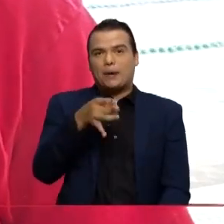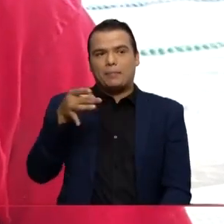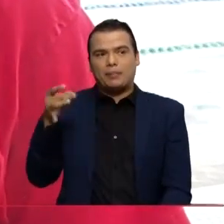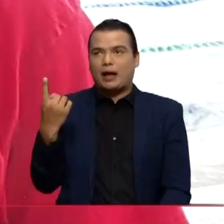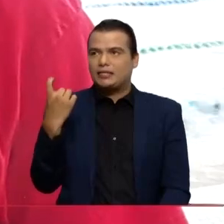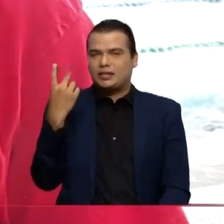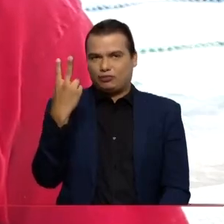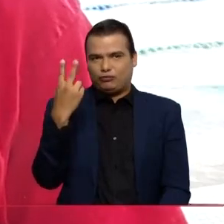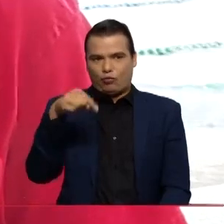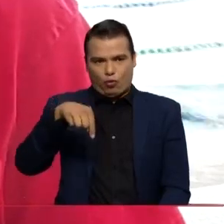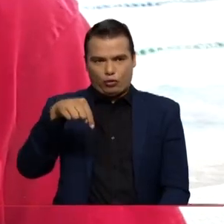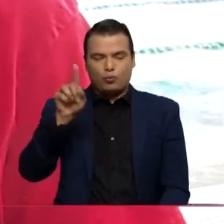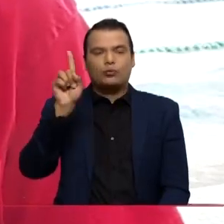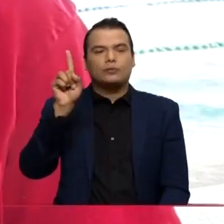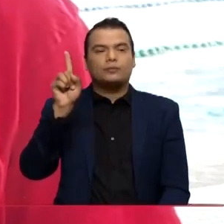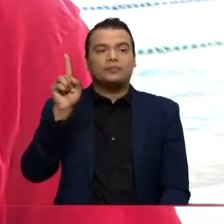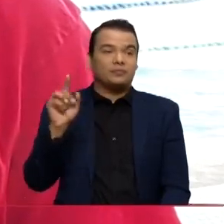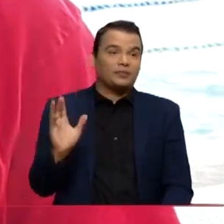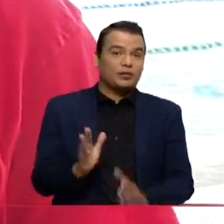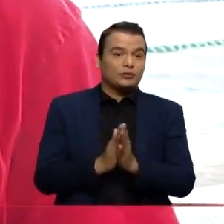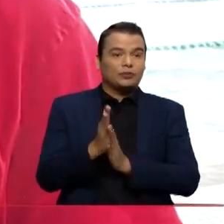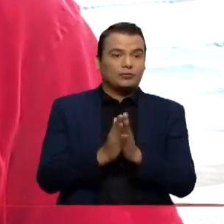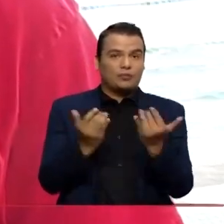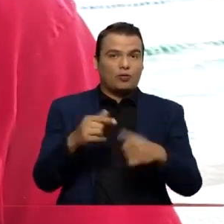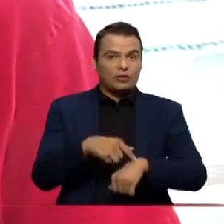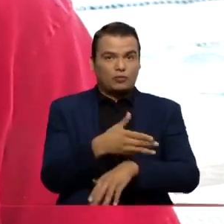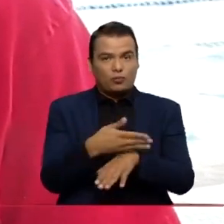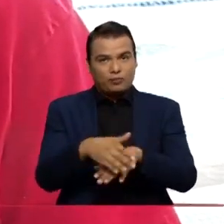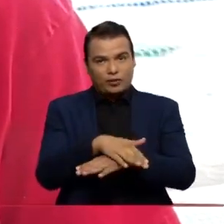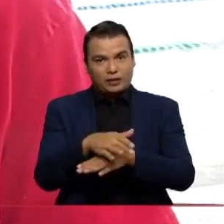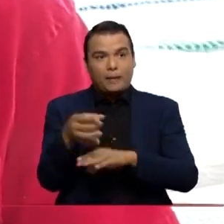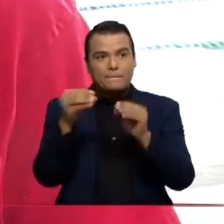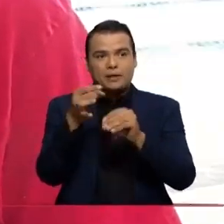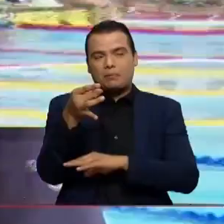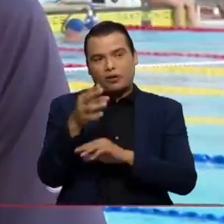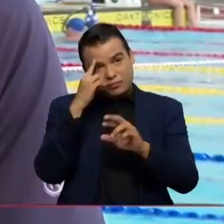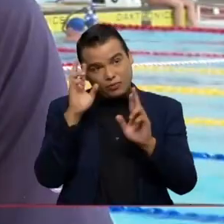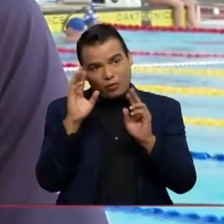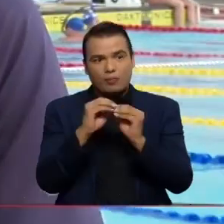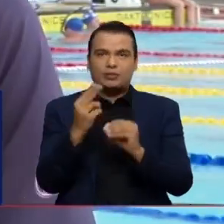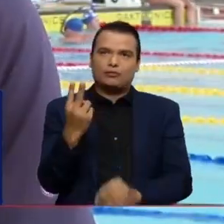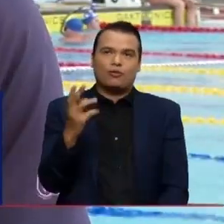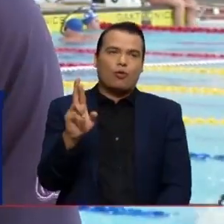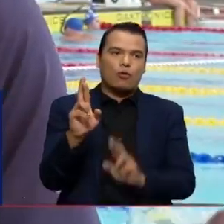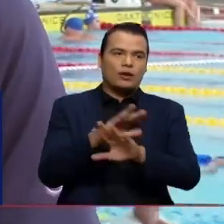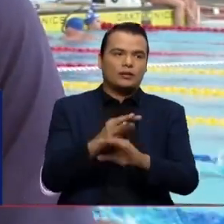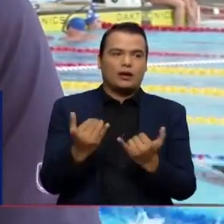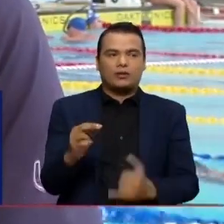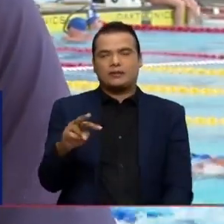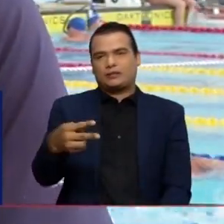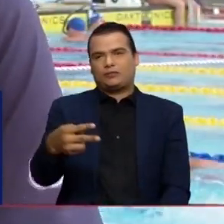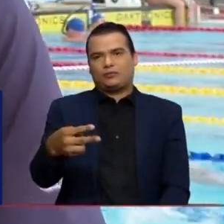2 ayer y 1 hoy, y esperemos que hoy a la tarde en las finales se pueda batir otra o un par. Esta es la segunda vez